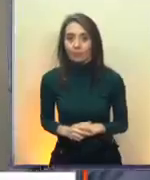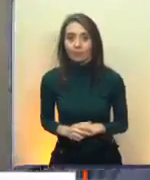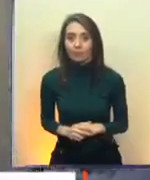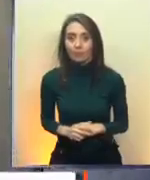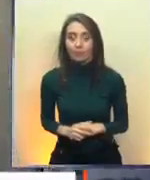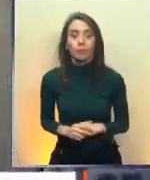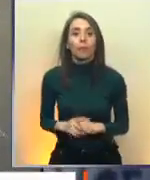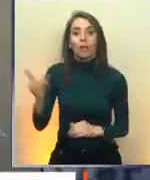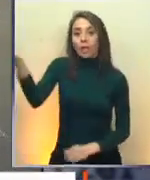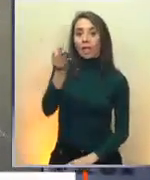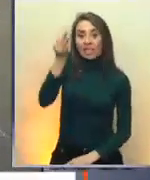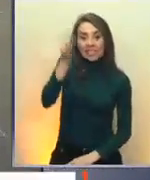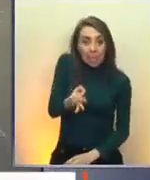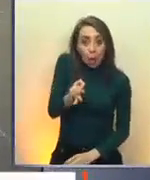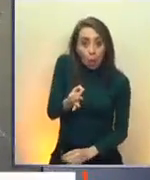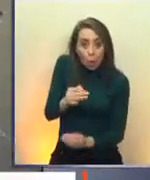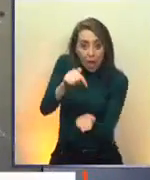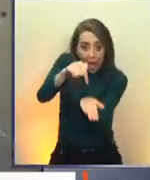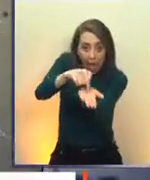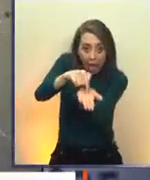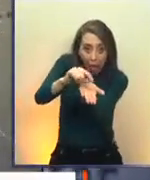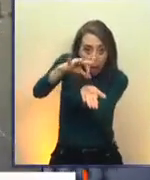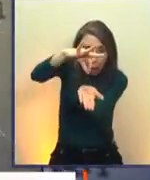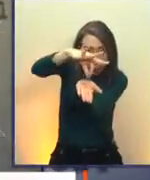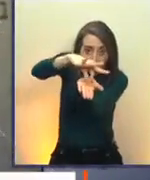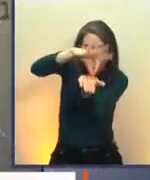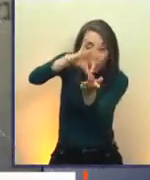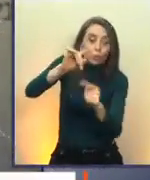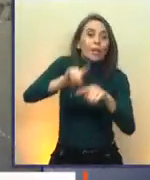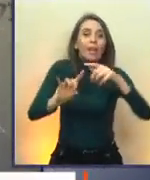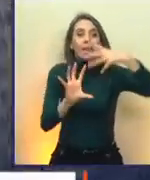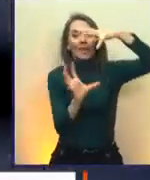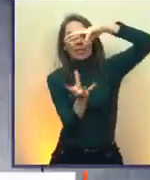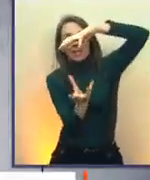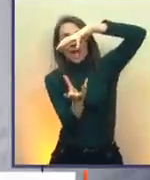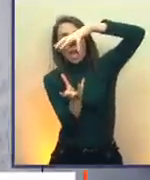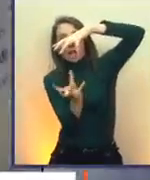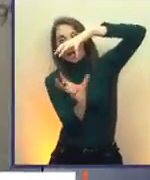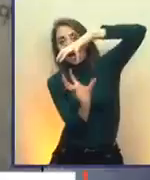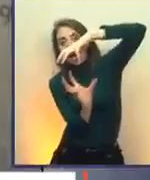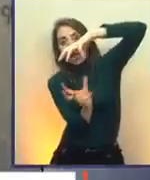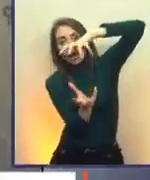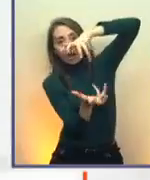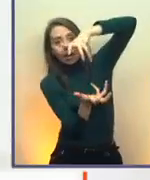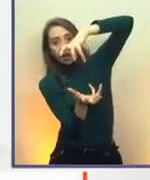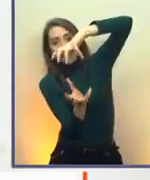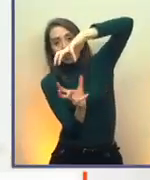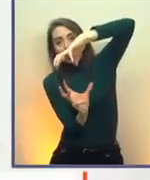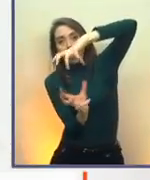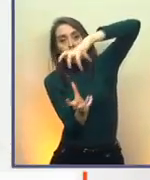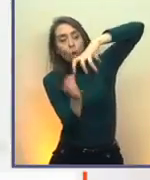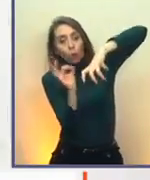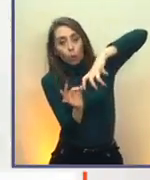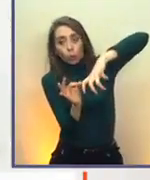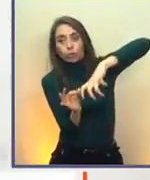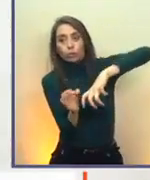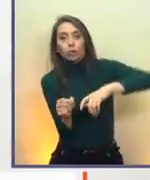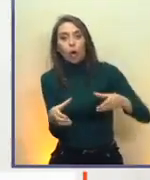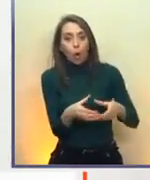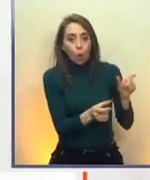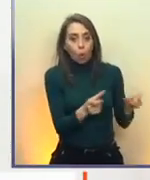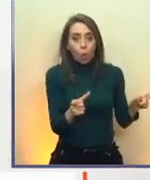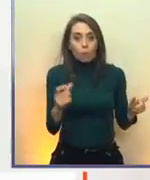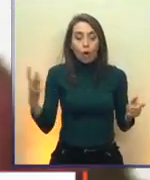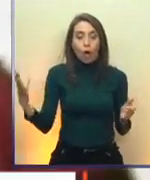Con la certeza de estar en el punto exacto donde la Tierra gira en su propio eje de oeste a este, el grupo alcanza su